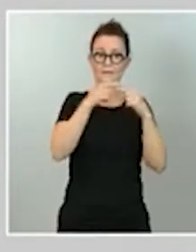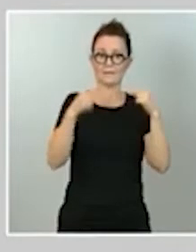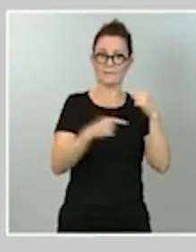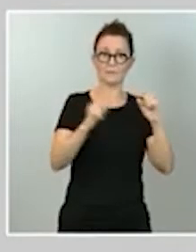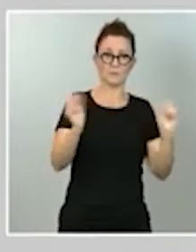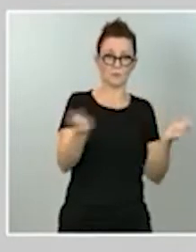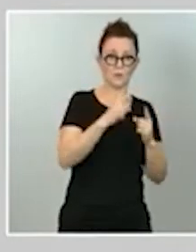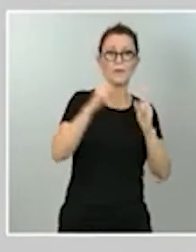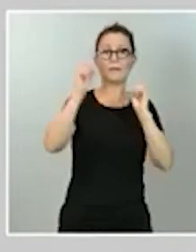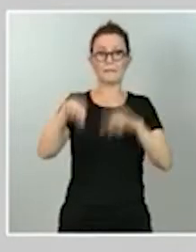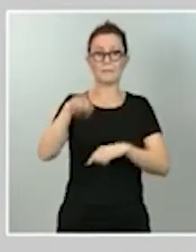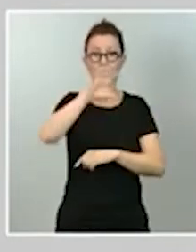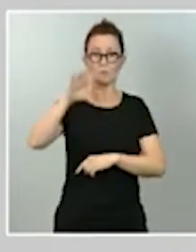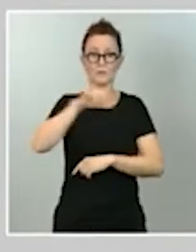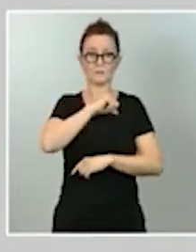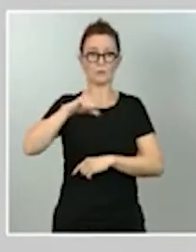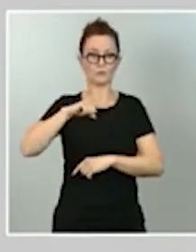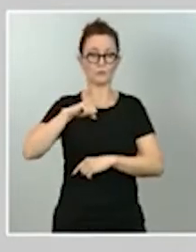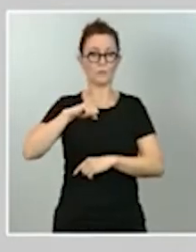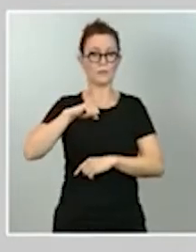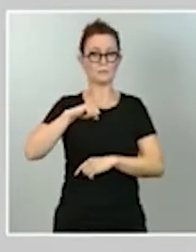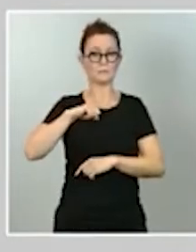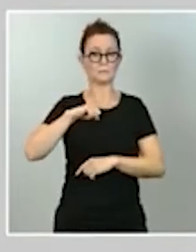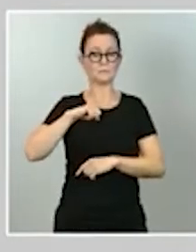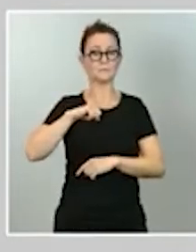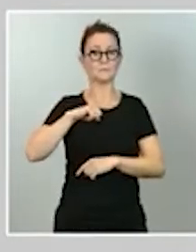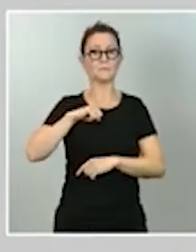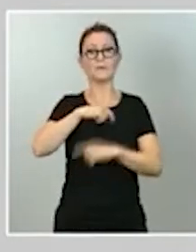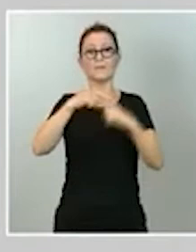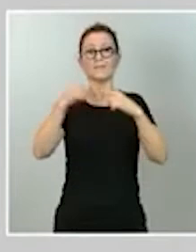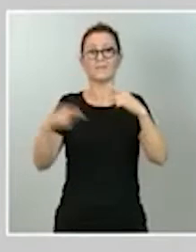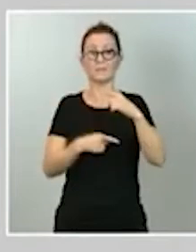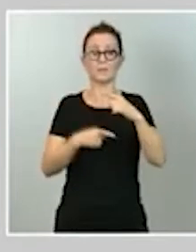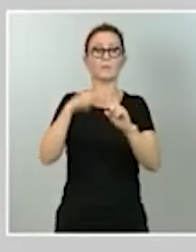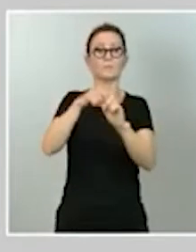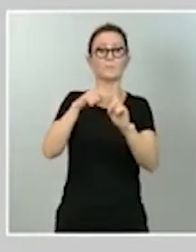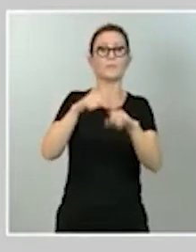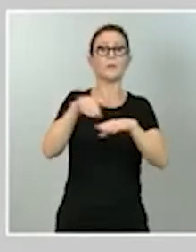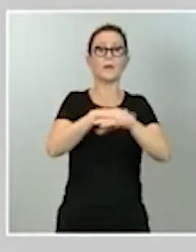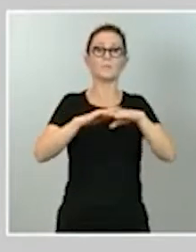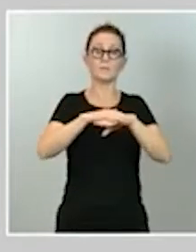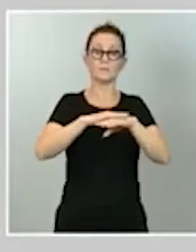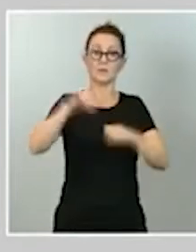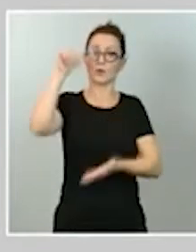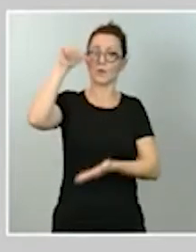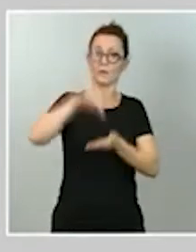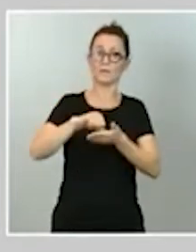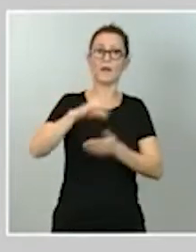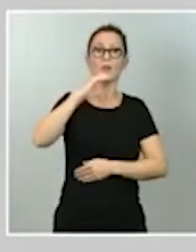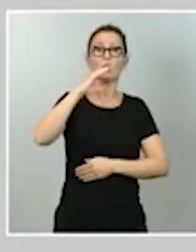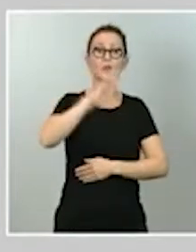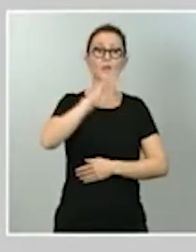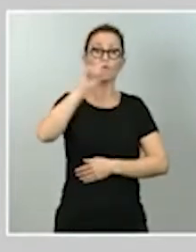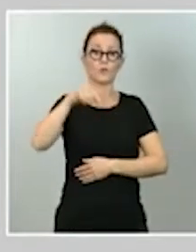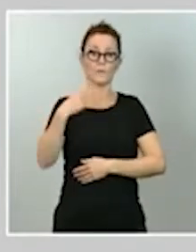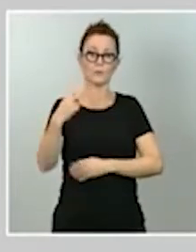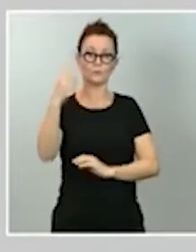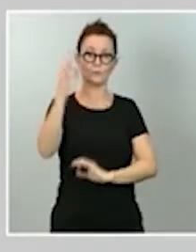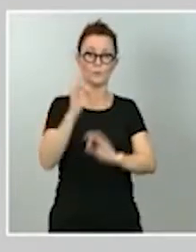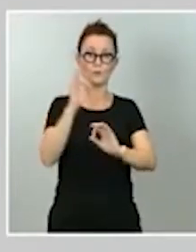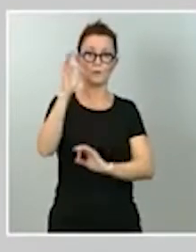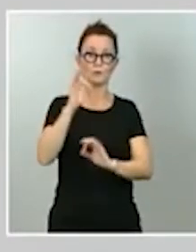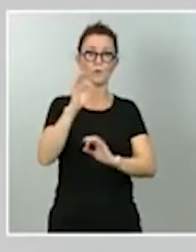comunidades autónomas el déficit de referencia de la ahe de la administración central será del 5 2 por ciento es de las comunidades